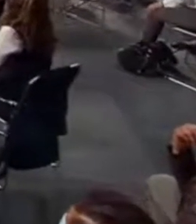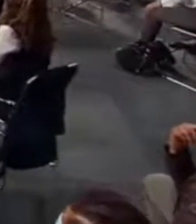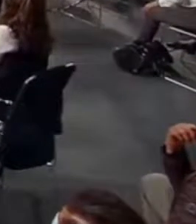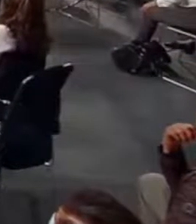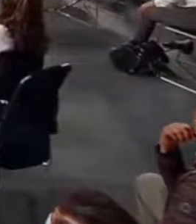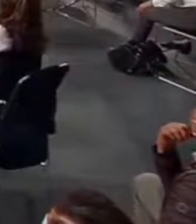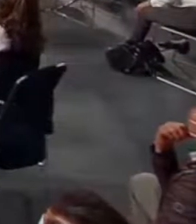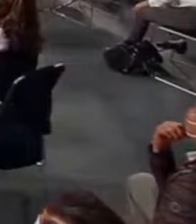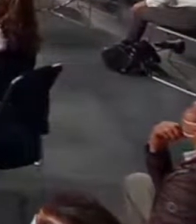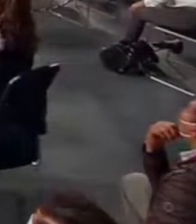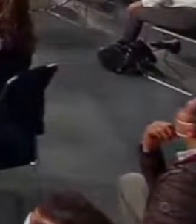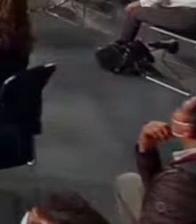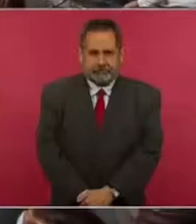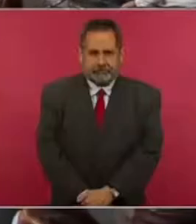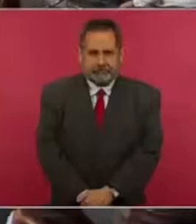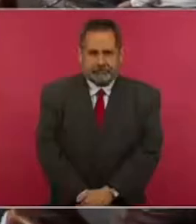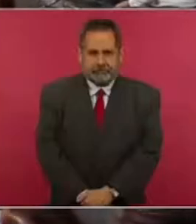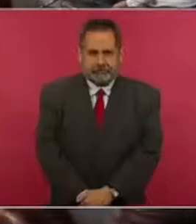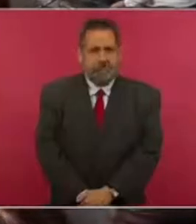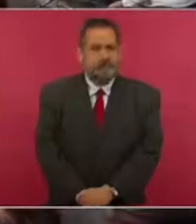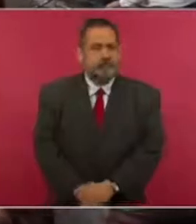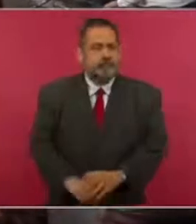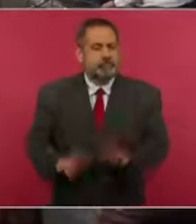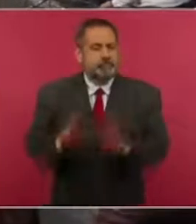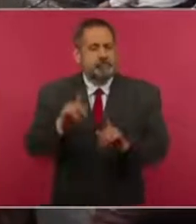No, pero se está atendiendo. Ya,